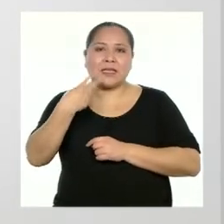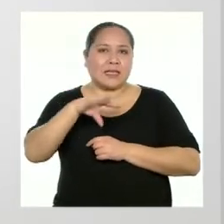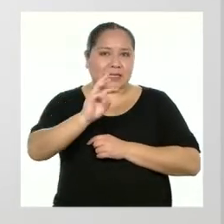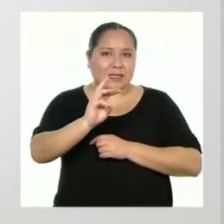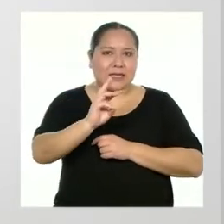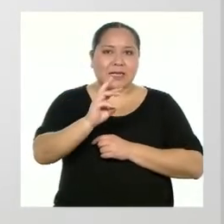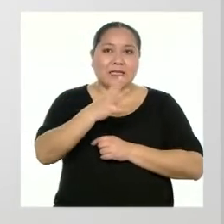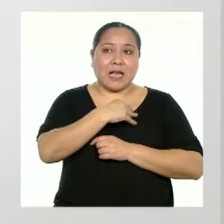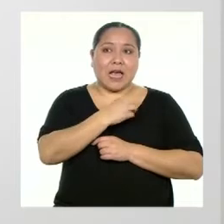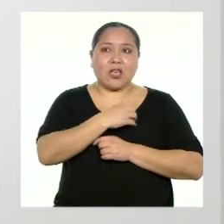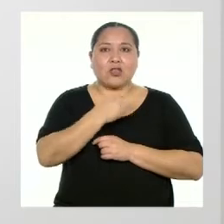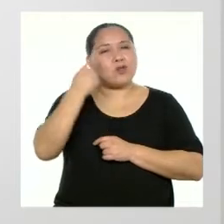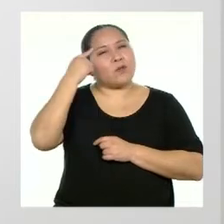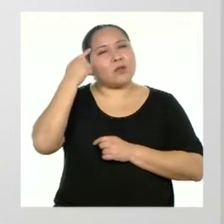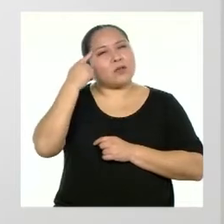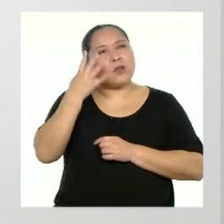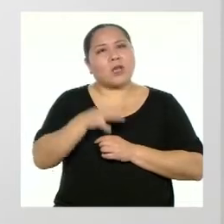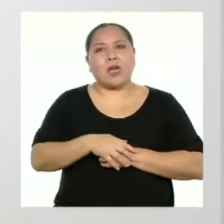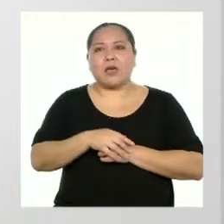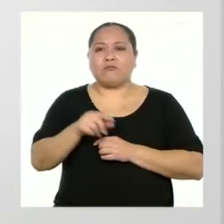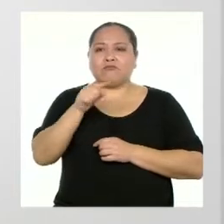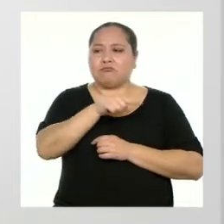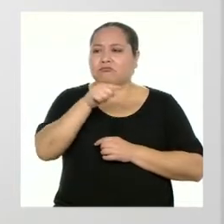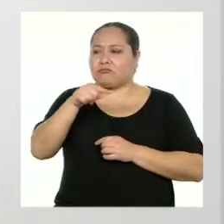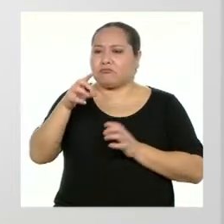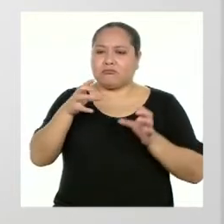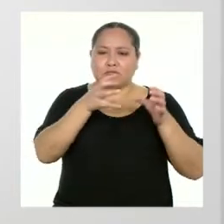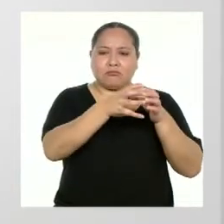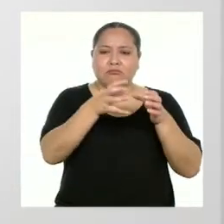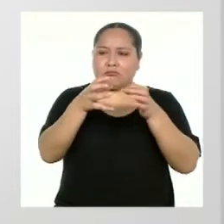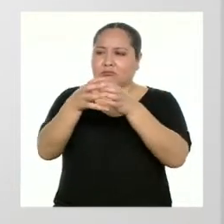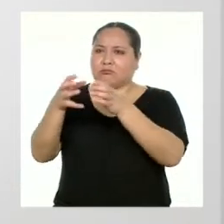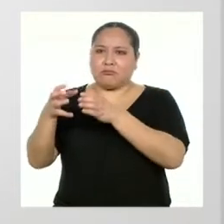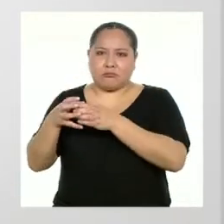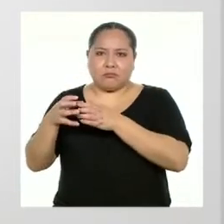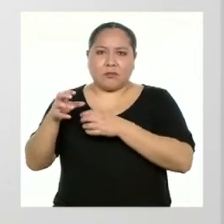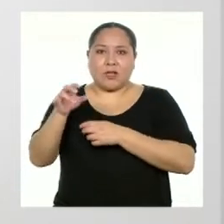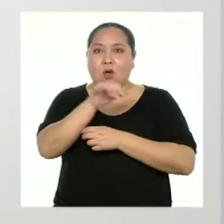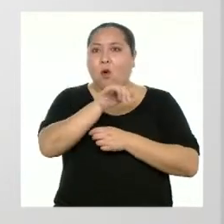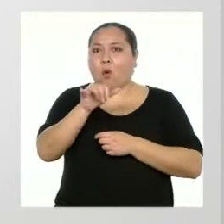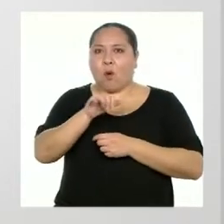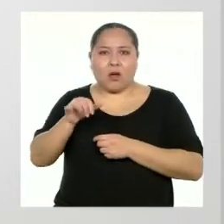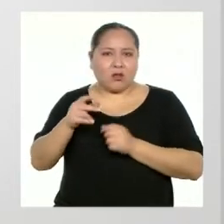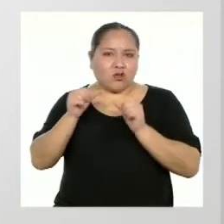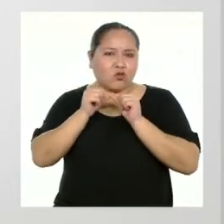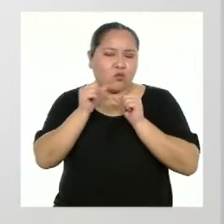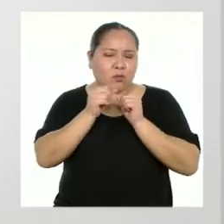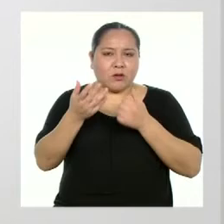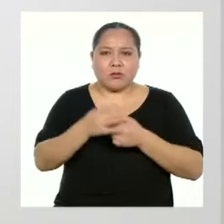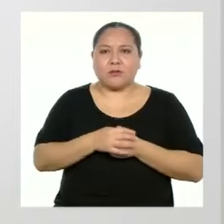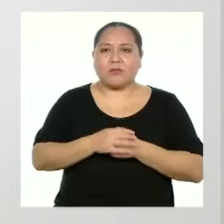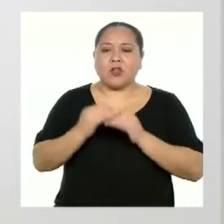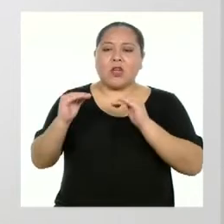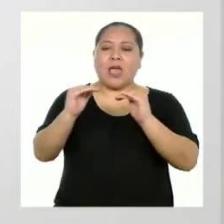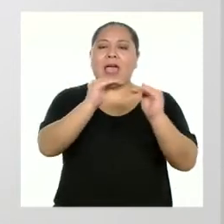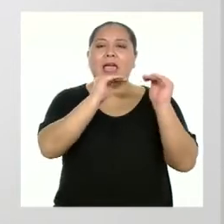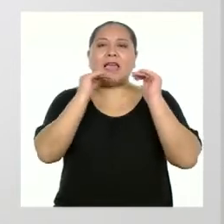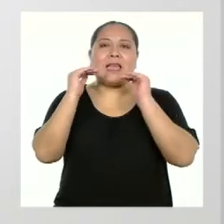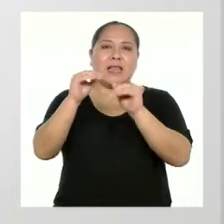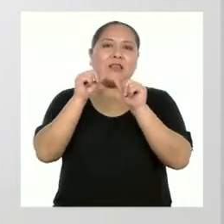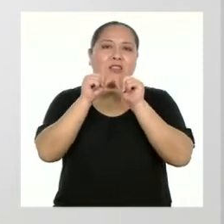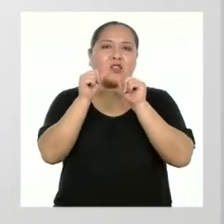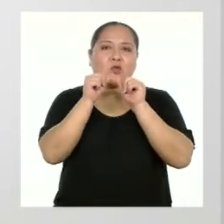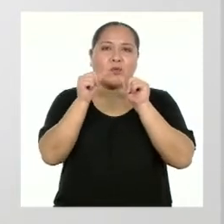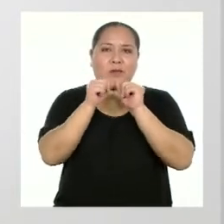imaginar que hay la misma cantidad de estudiantes de las tres edades, pues la media equilibra los valores de las frecuencias, y esta medida de